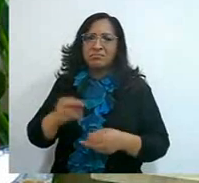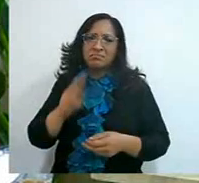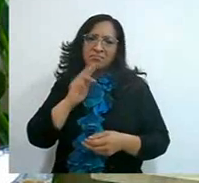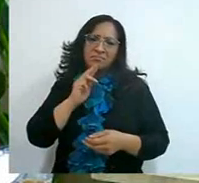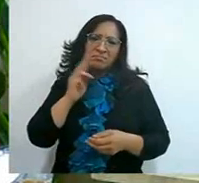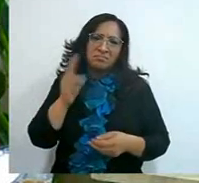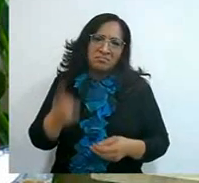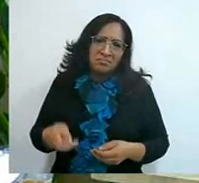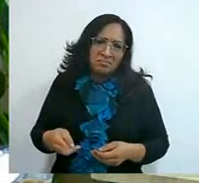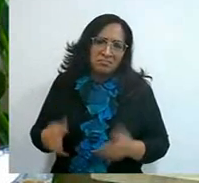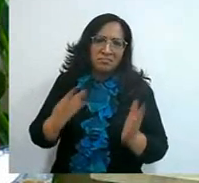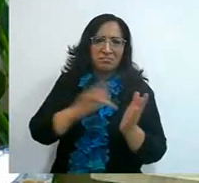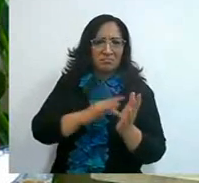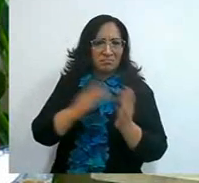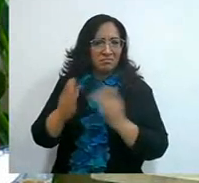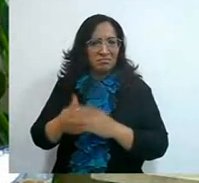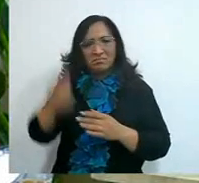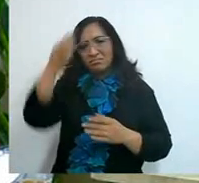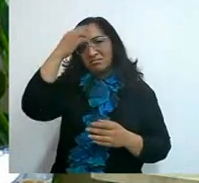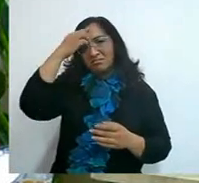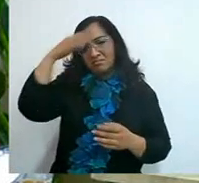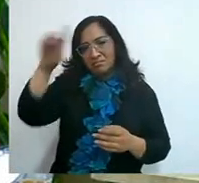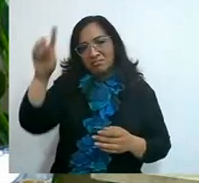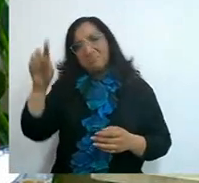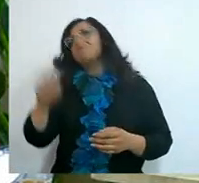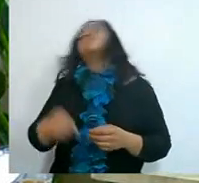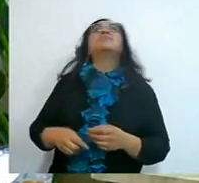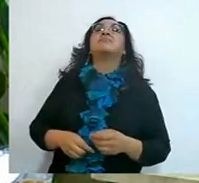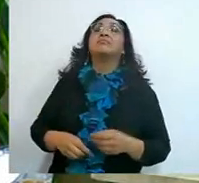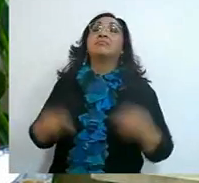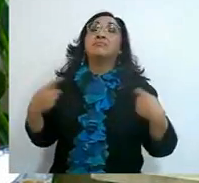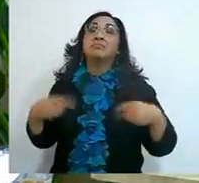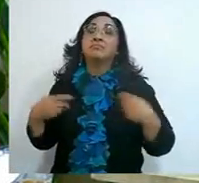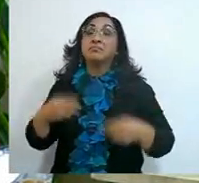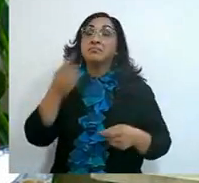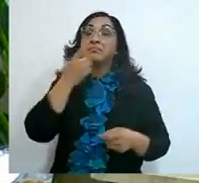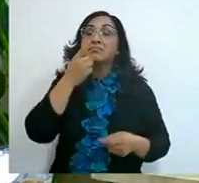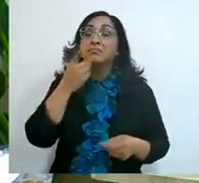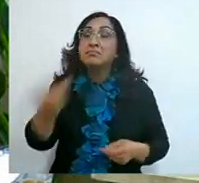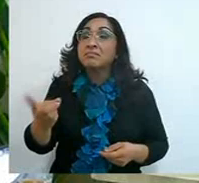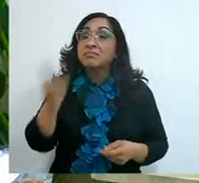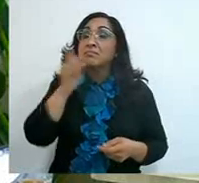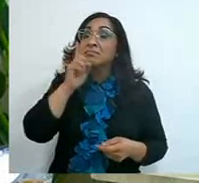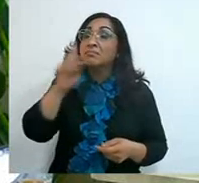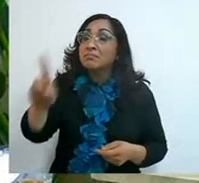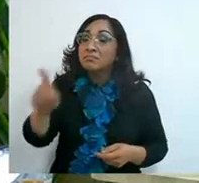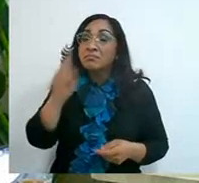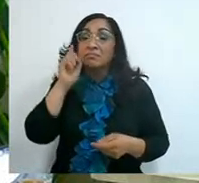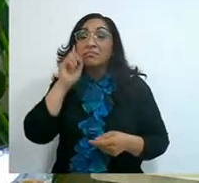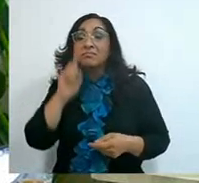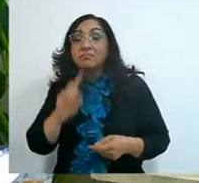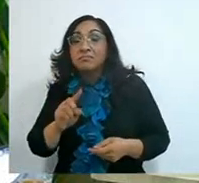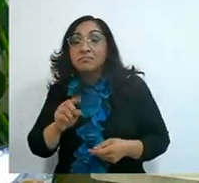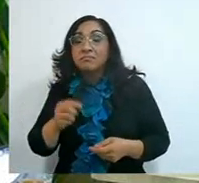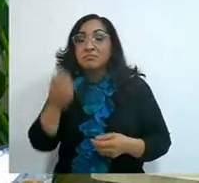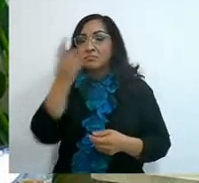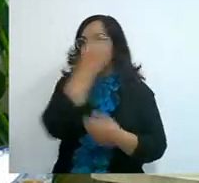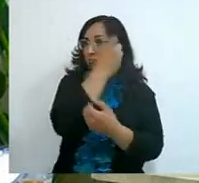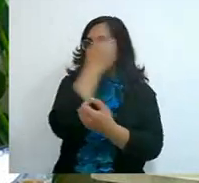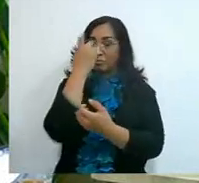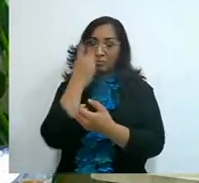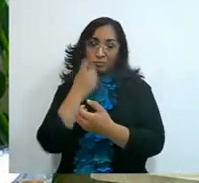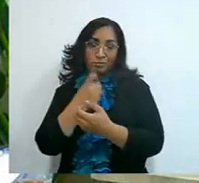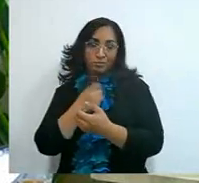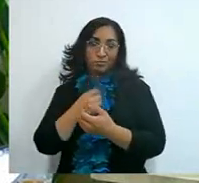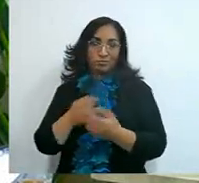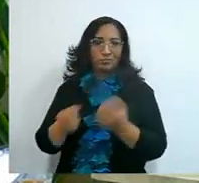Señor Jesucristo. Y la gente empezó a reclamarle a él, usted dijo que una mujer que se arregla, una mujer